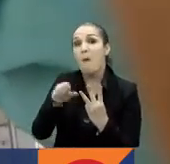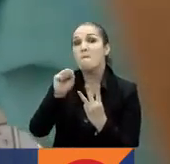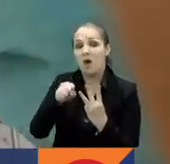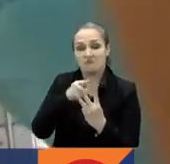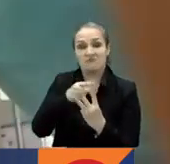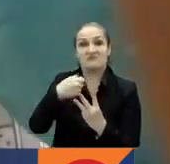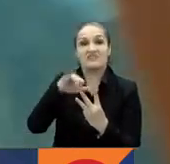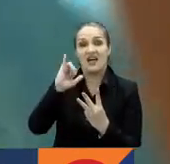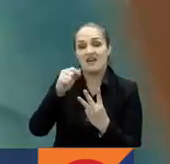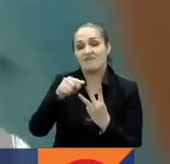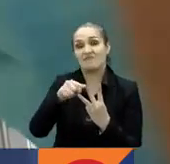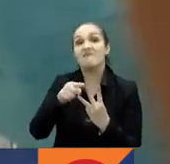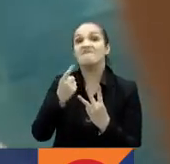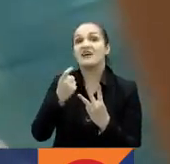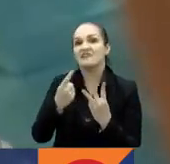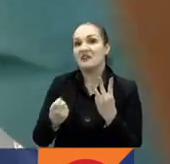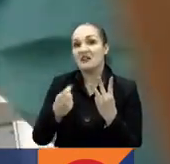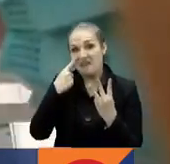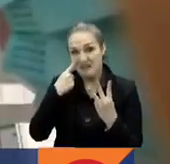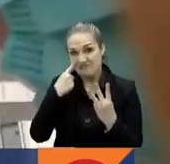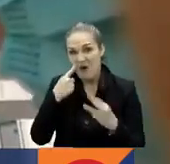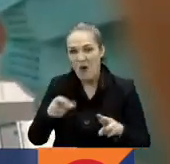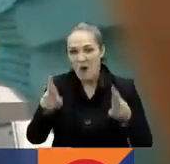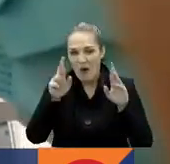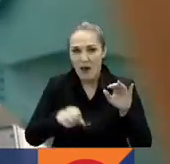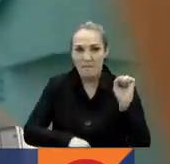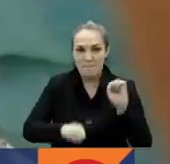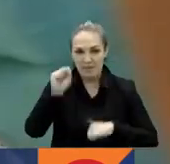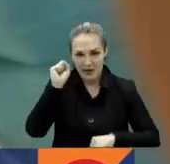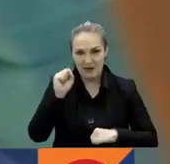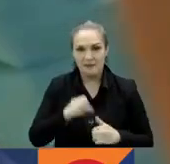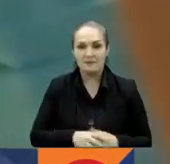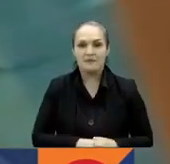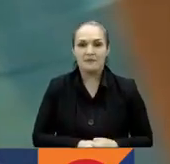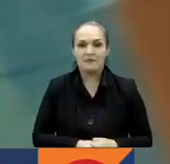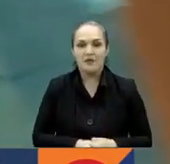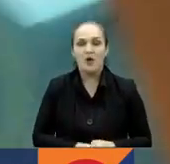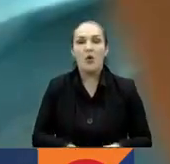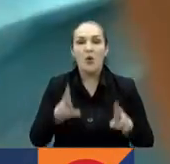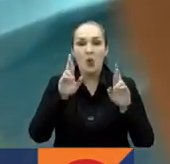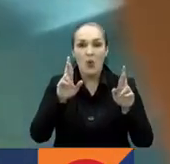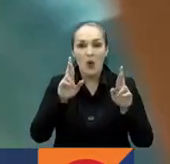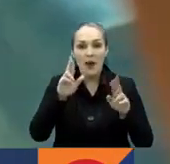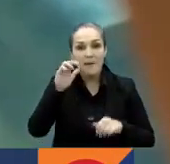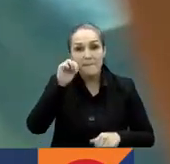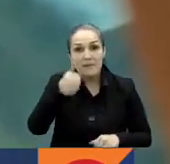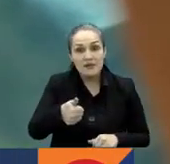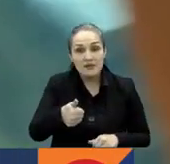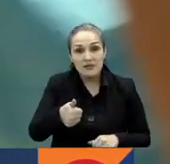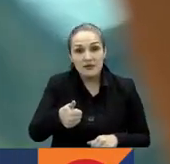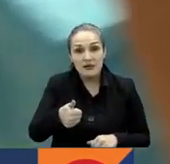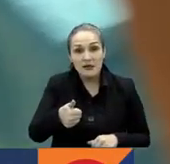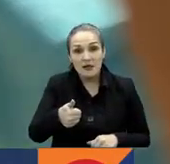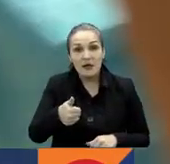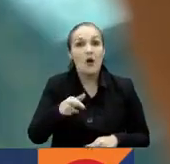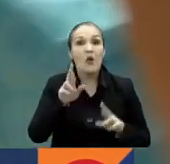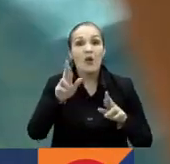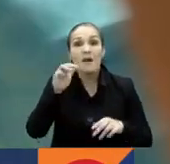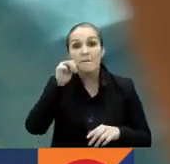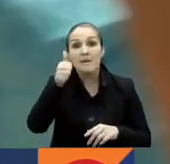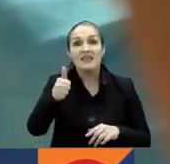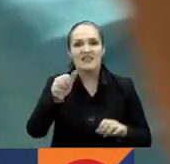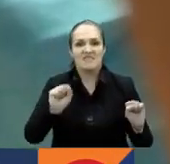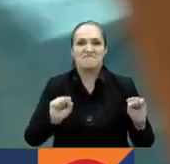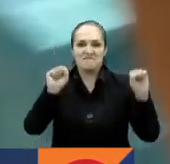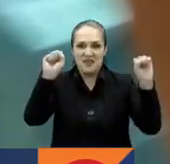tuvieran opciones, no estarían aquí. Muy bien. Esperamos que Mercedes el día de mañana esté haciendo de presencia en el podio,